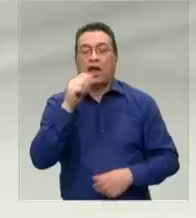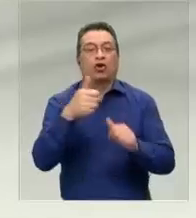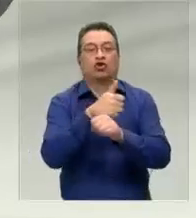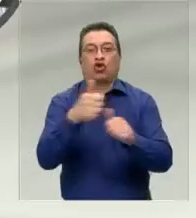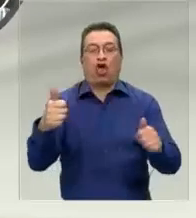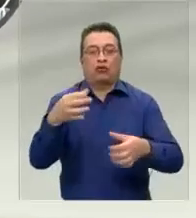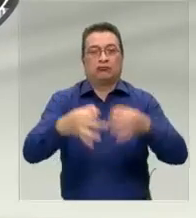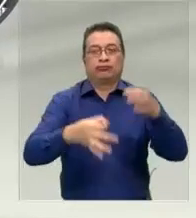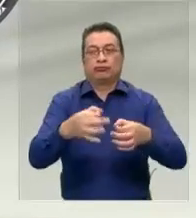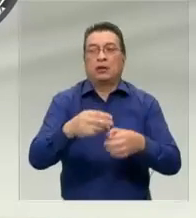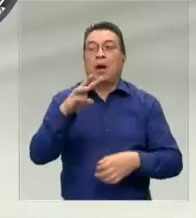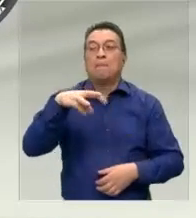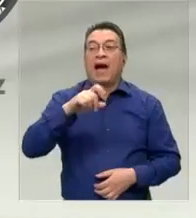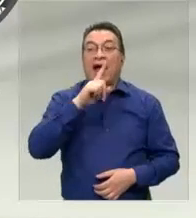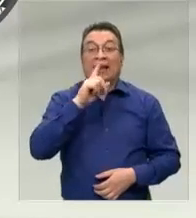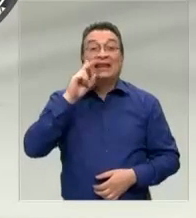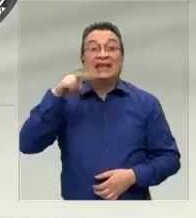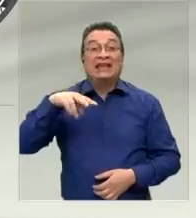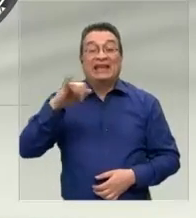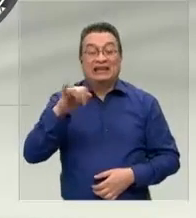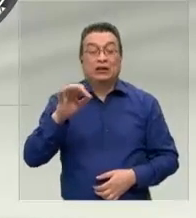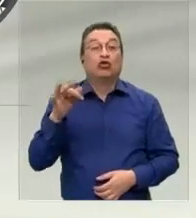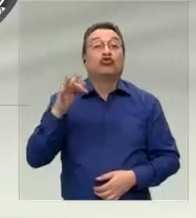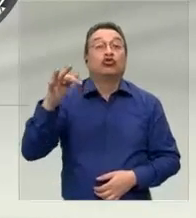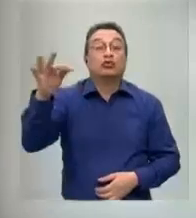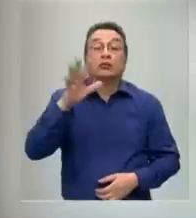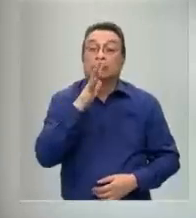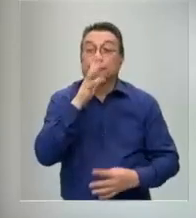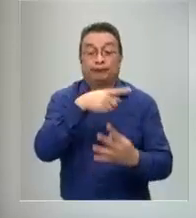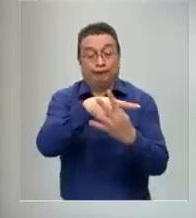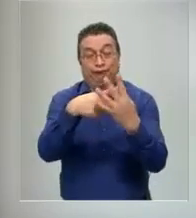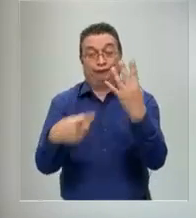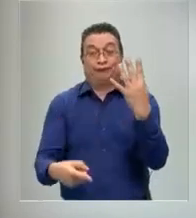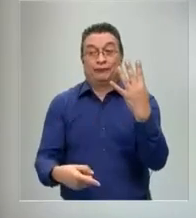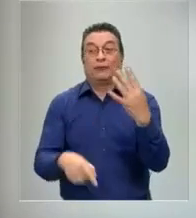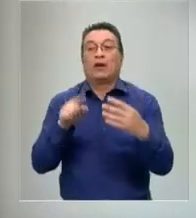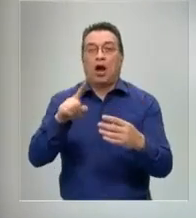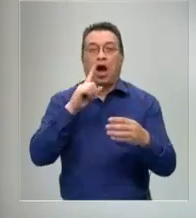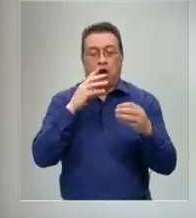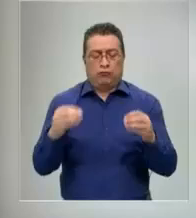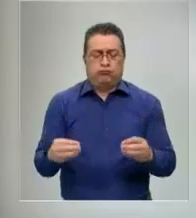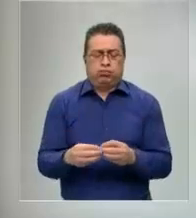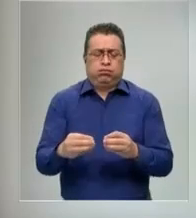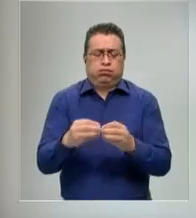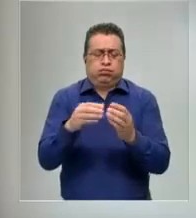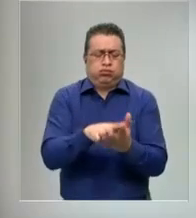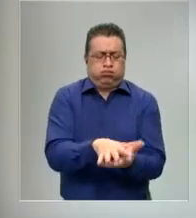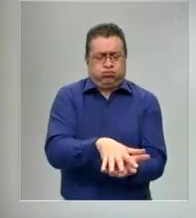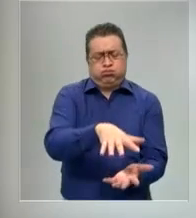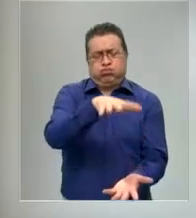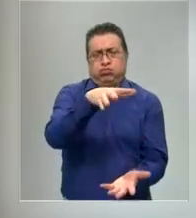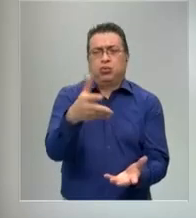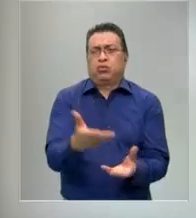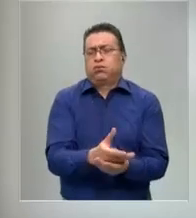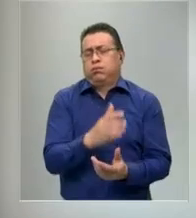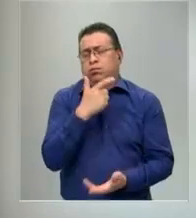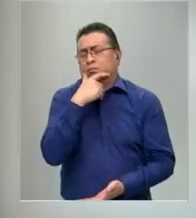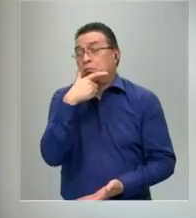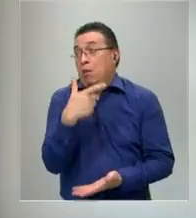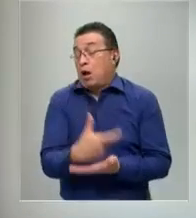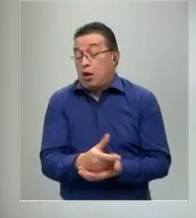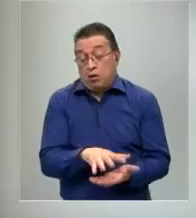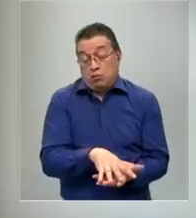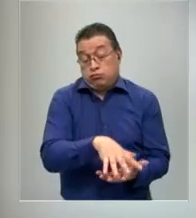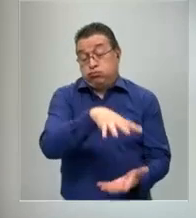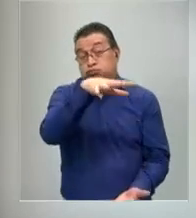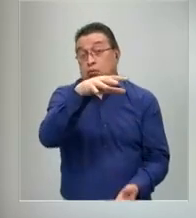Ricardo Martínez, aún con la incertidumbre de su futuro judicial. Créame que tenemos un cúmulo de documentación realmente impresionante, digamos, para poder